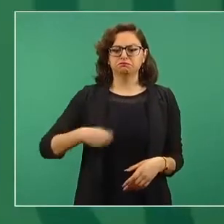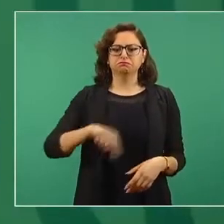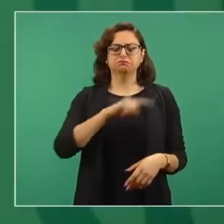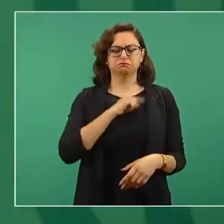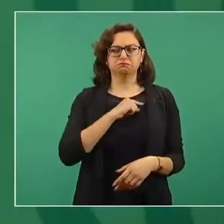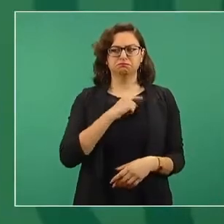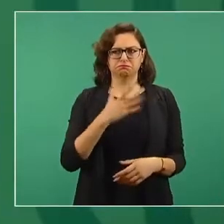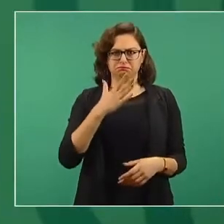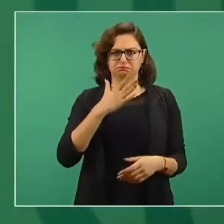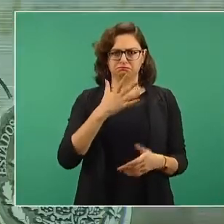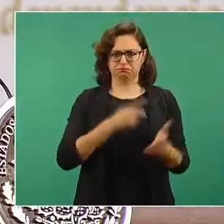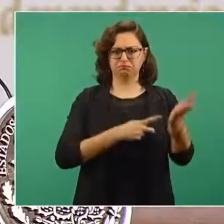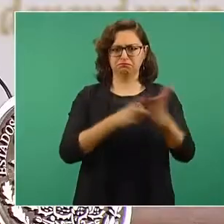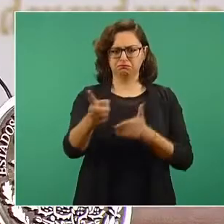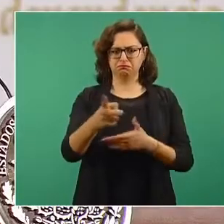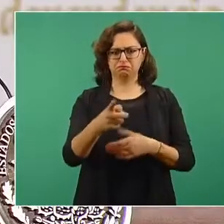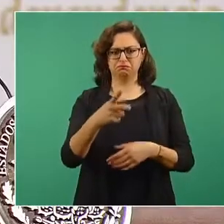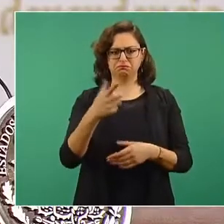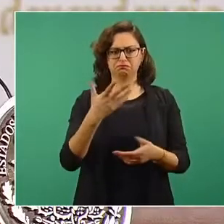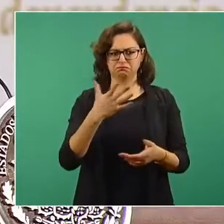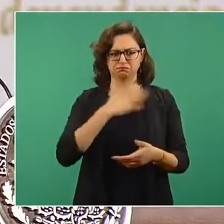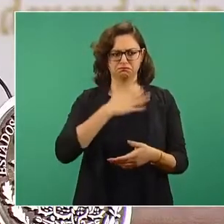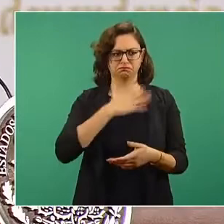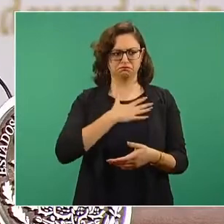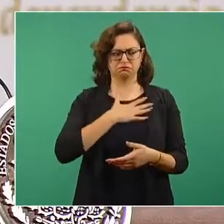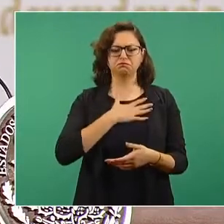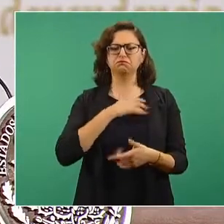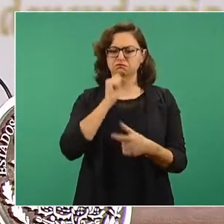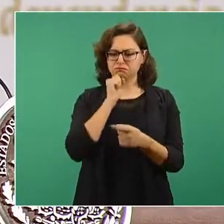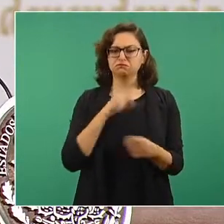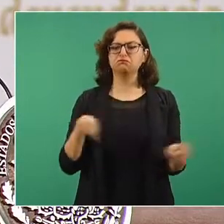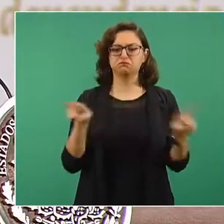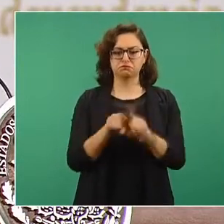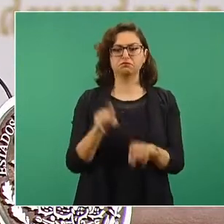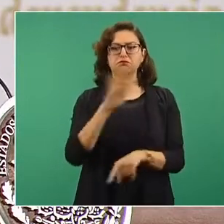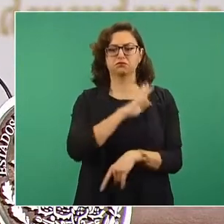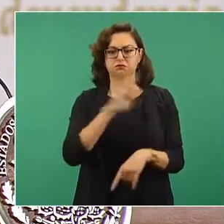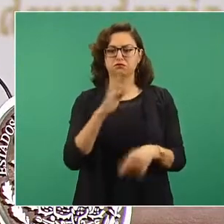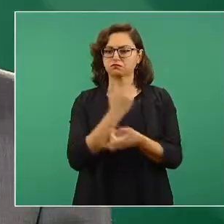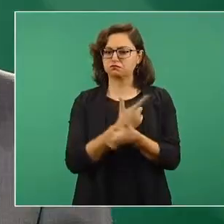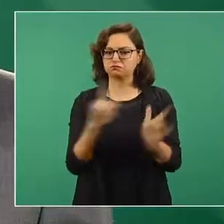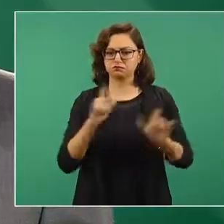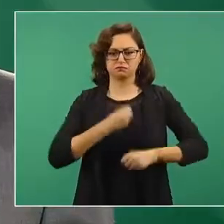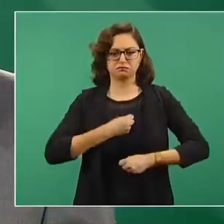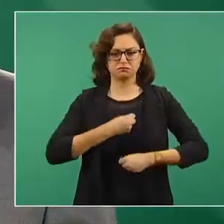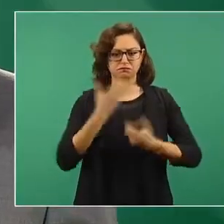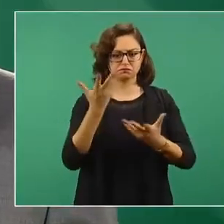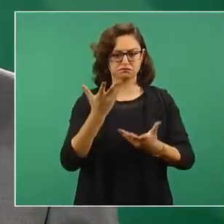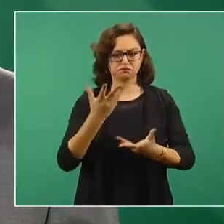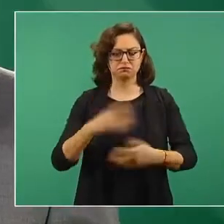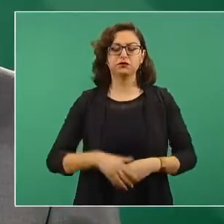facultades tenemos el derecho de expresarnos y de manifestarnos.